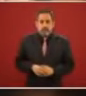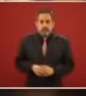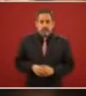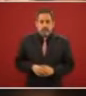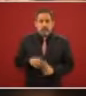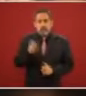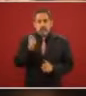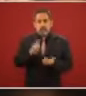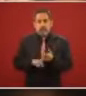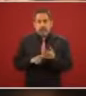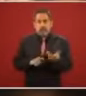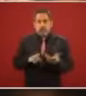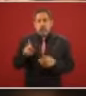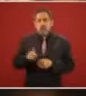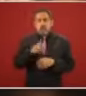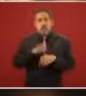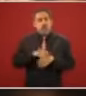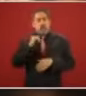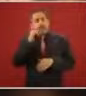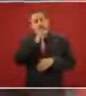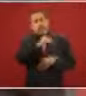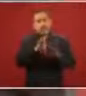en los pueblos marginados.